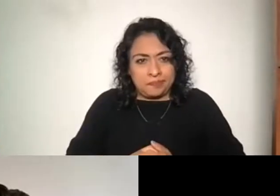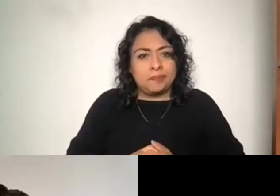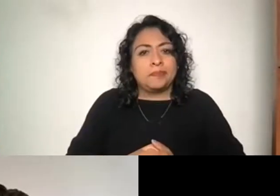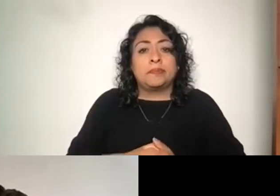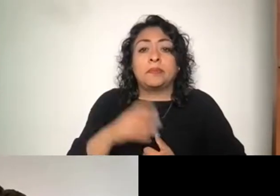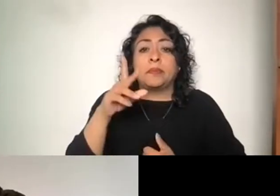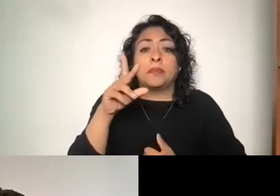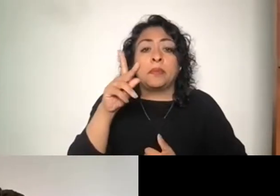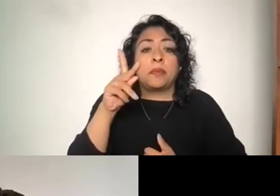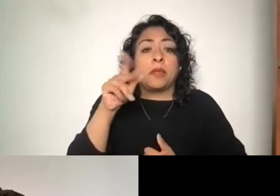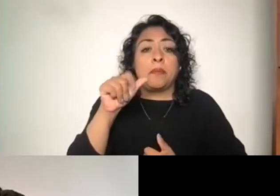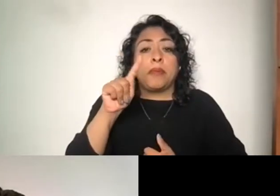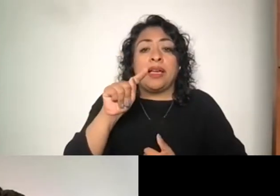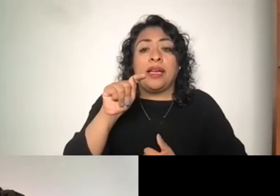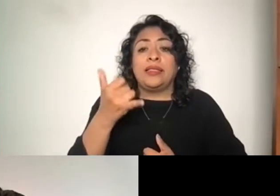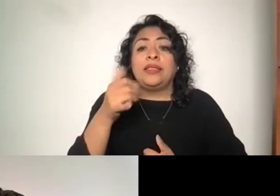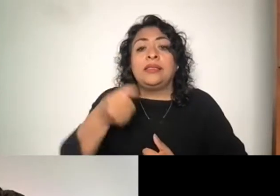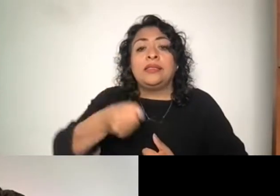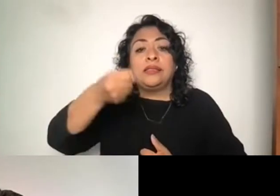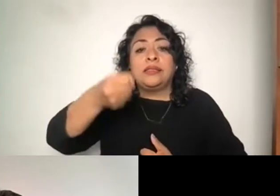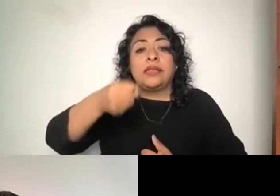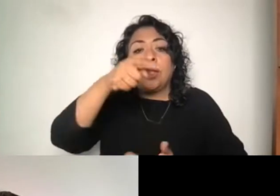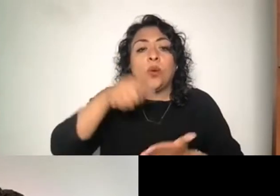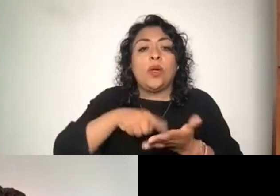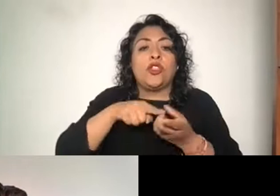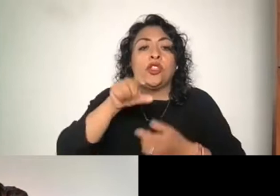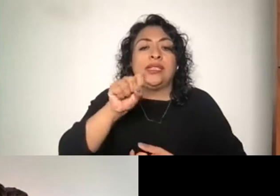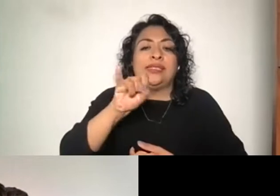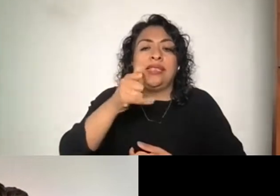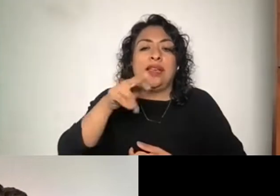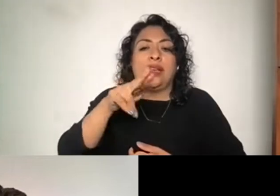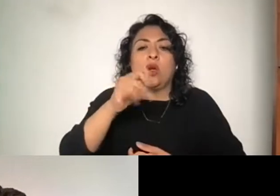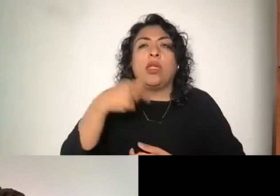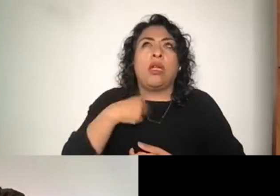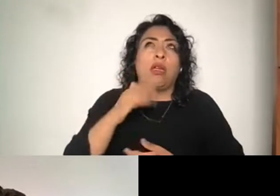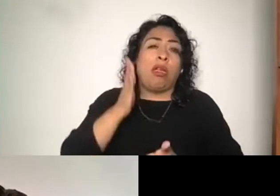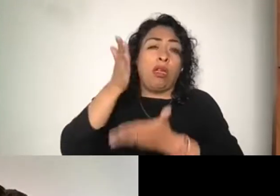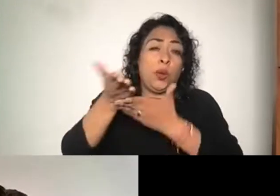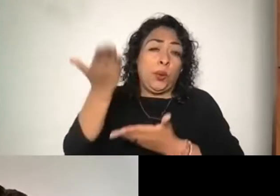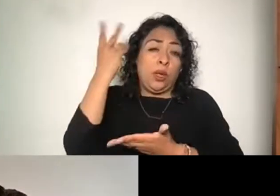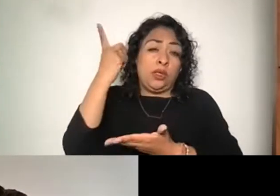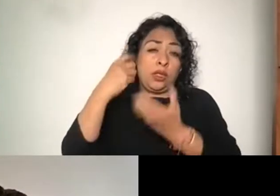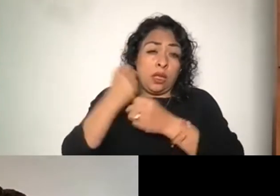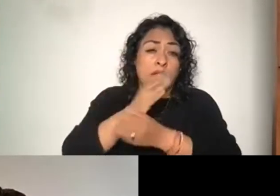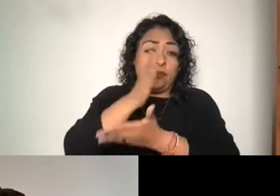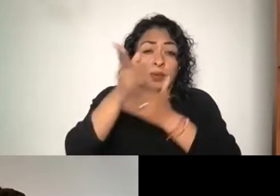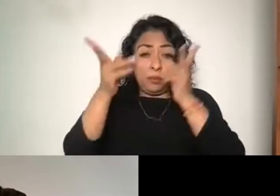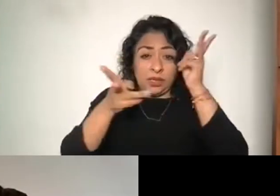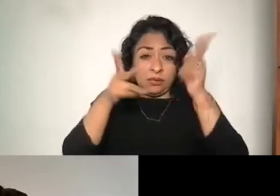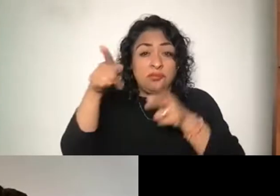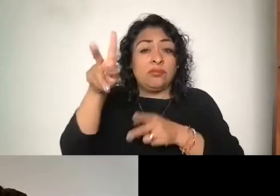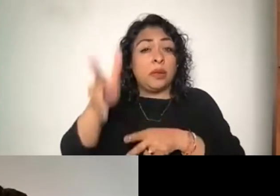Patti, te mando muchos saludos hasta la Sierra Gorda. Fui a visitarte hace como 30 años allá y ahí siguen haciendo un